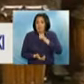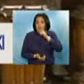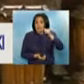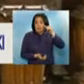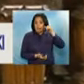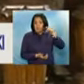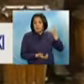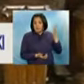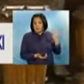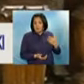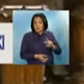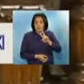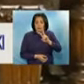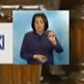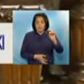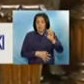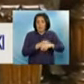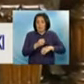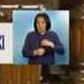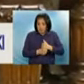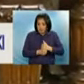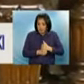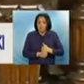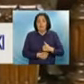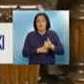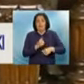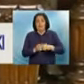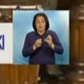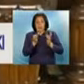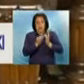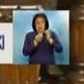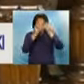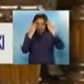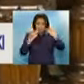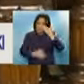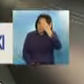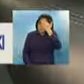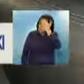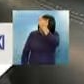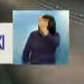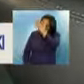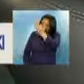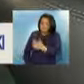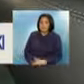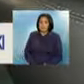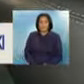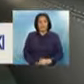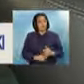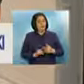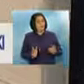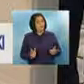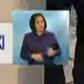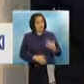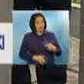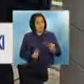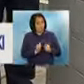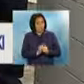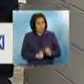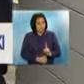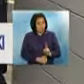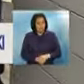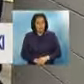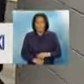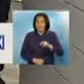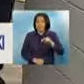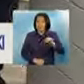ayer 20 años de aniversario de matrimonio. Un saludo. Pero no siempre estuvieron juntos.